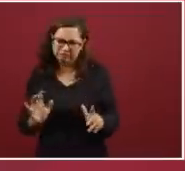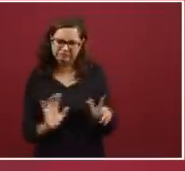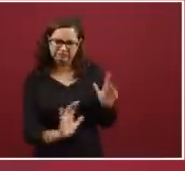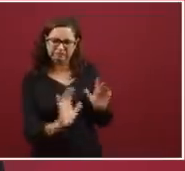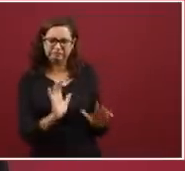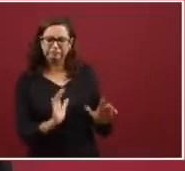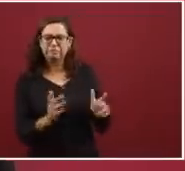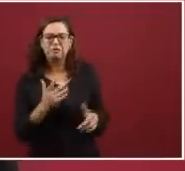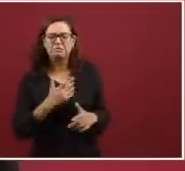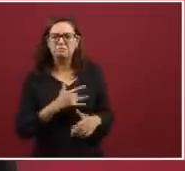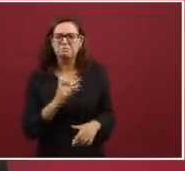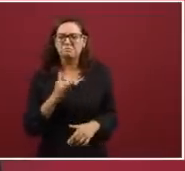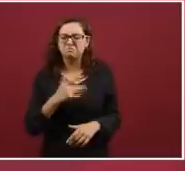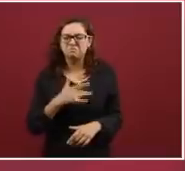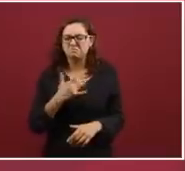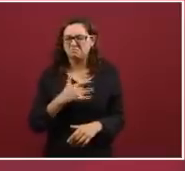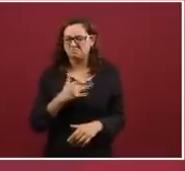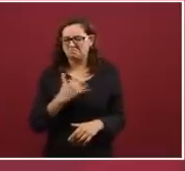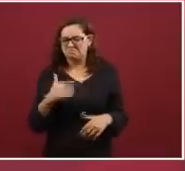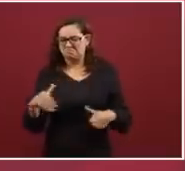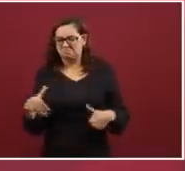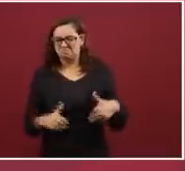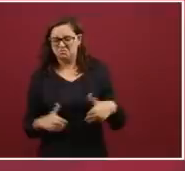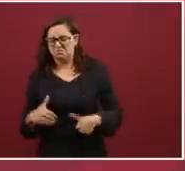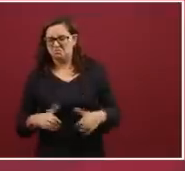bueno, a un columnista.